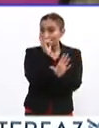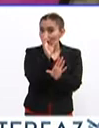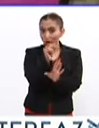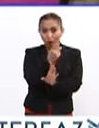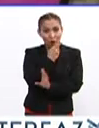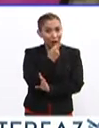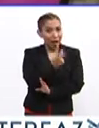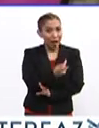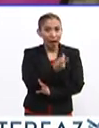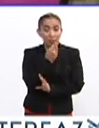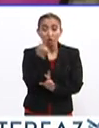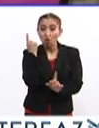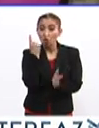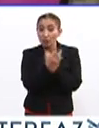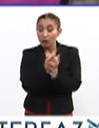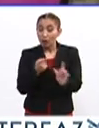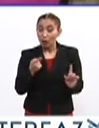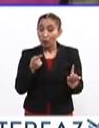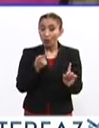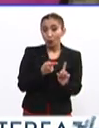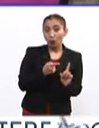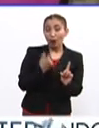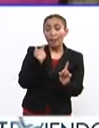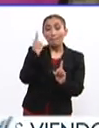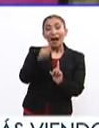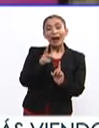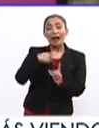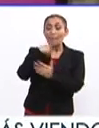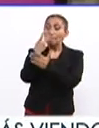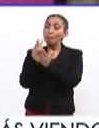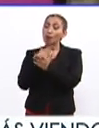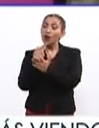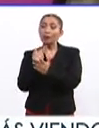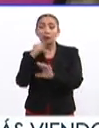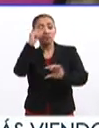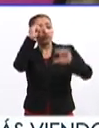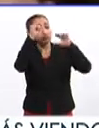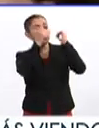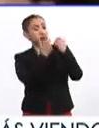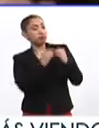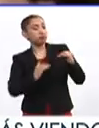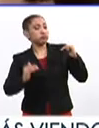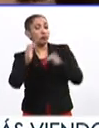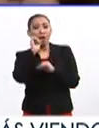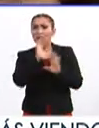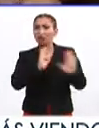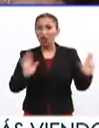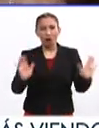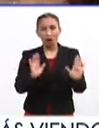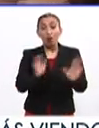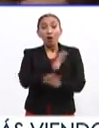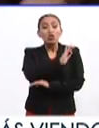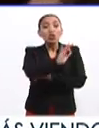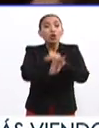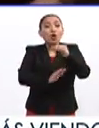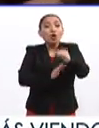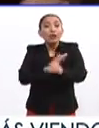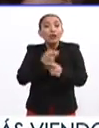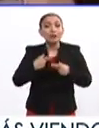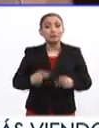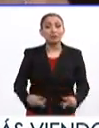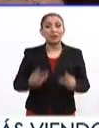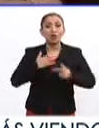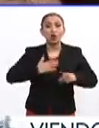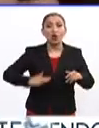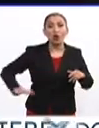me refiero solamente a políticos, intelectuales o activistas, sino a